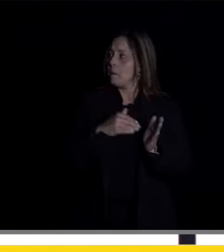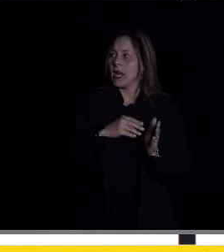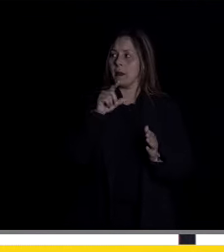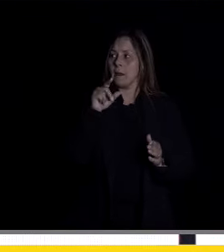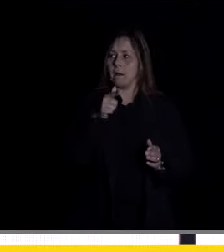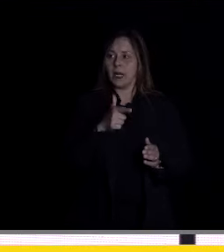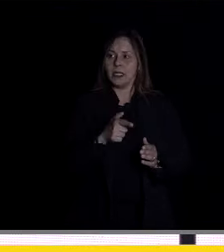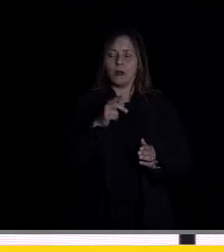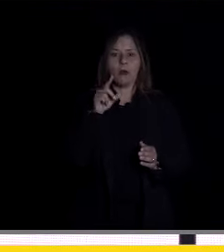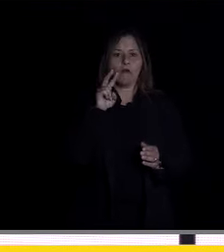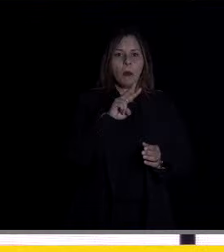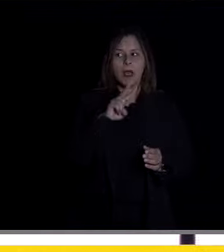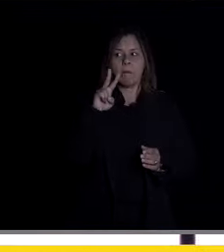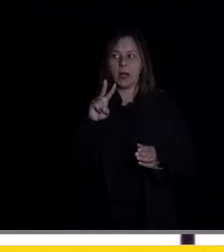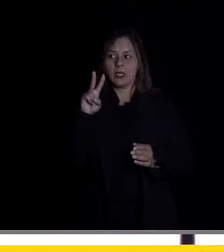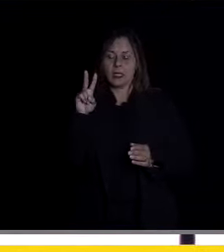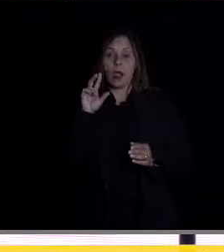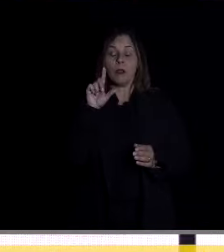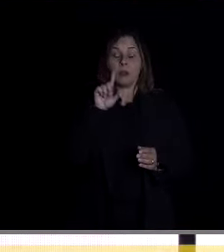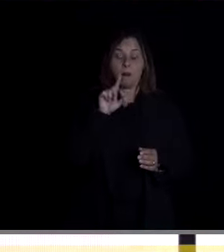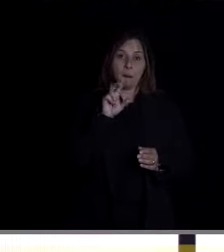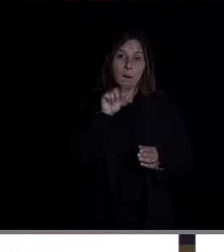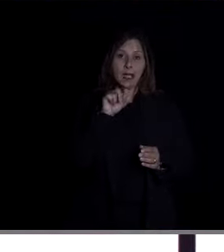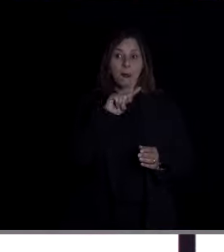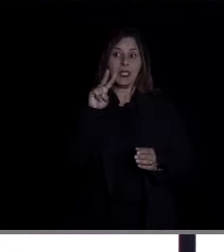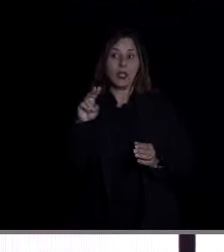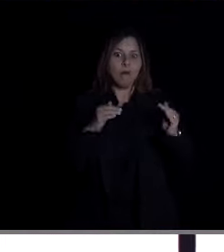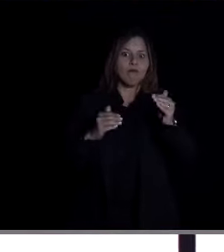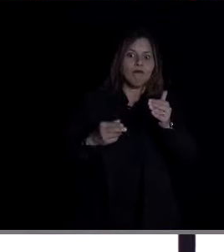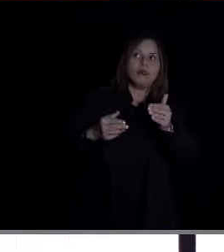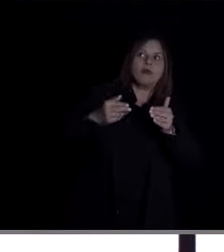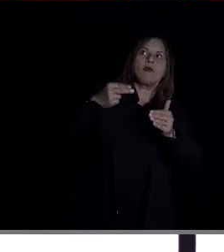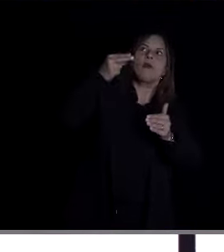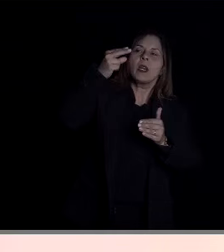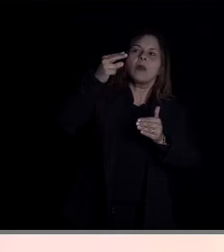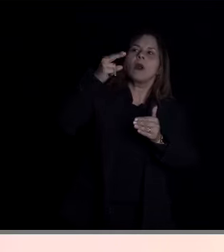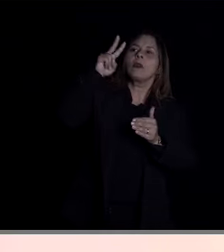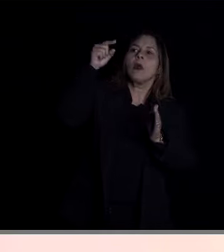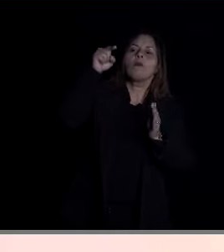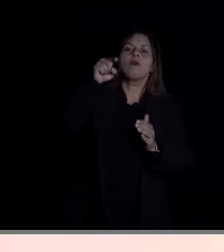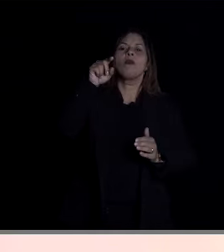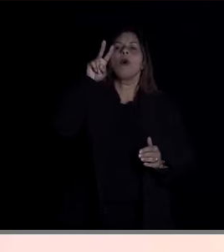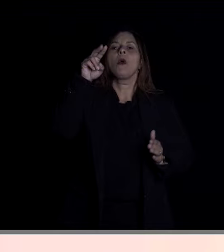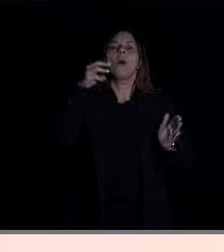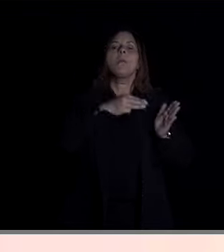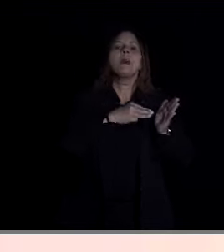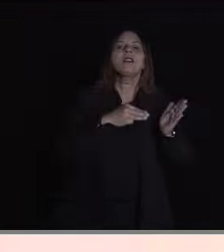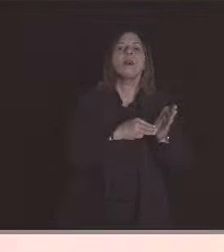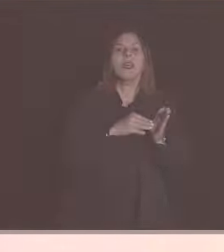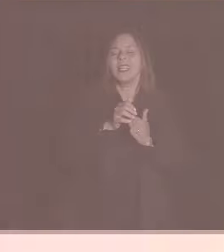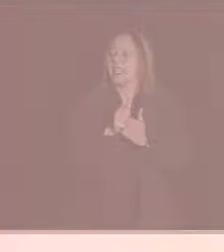2021-2022, los ingresos de nuestro gobierno municipal ascendieron a 92.2 millones y esta cantidad representa un aumento de 7 millones de